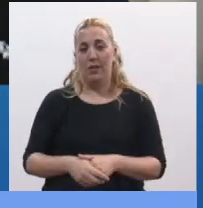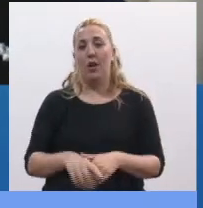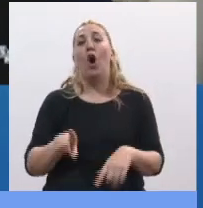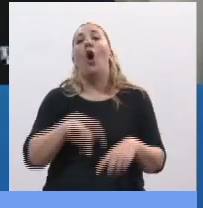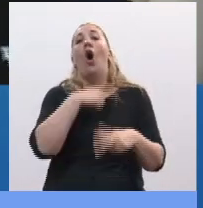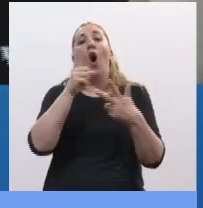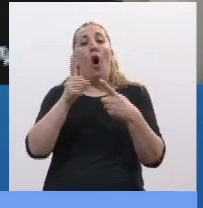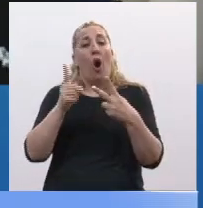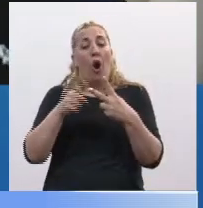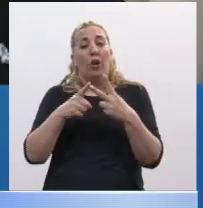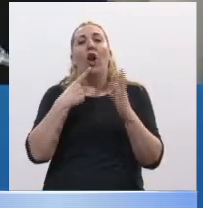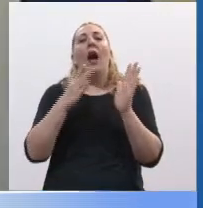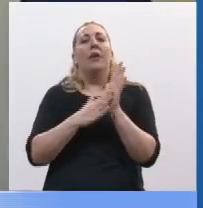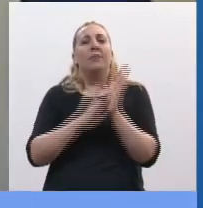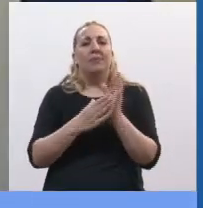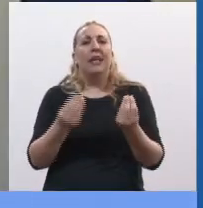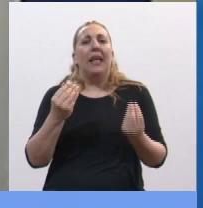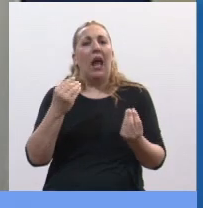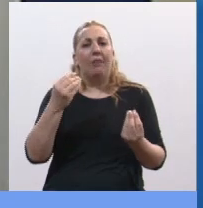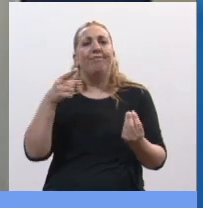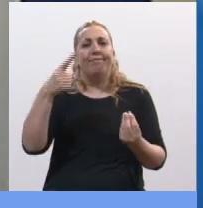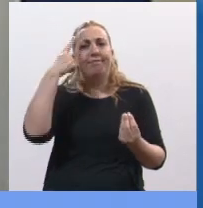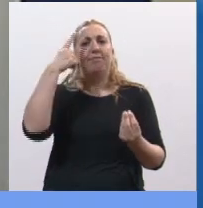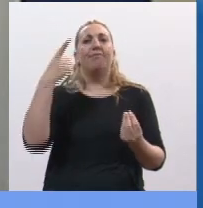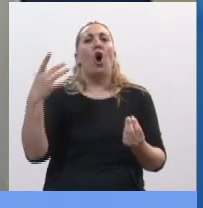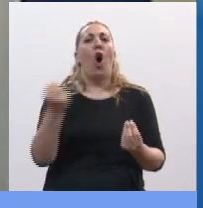El otro argumento es el criterio de oportunidad.